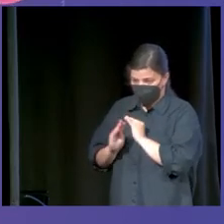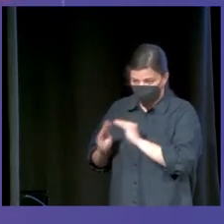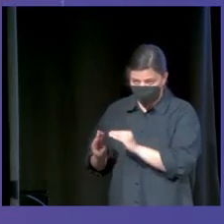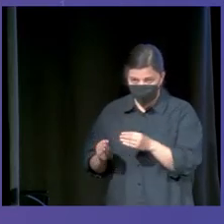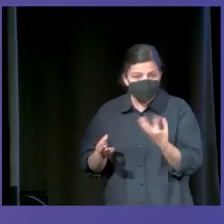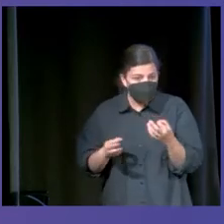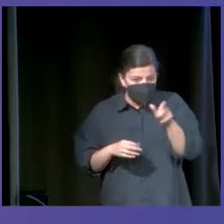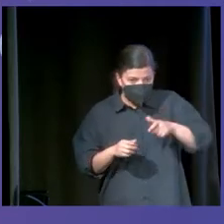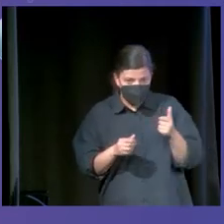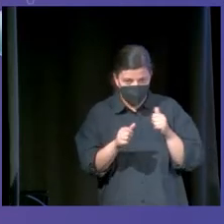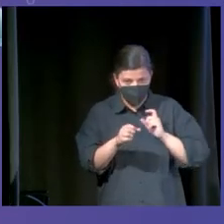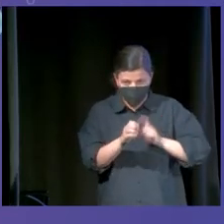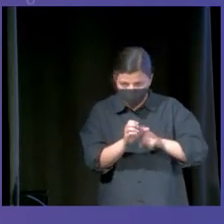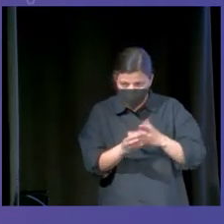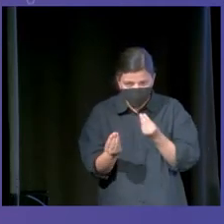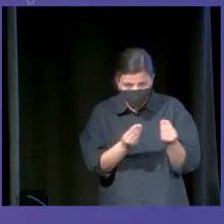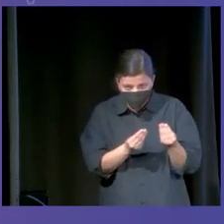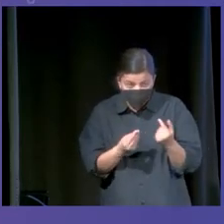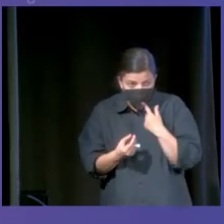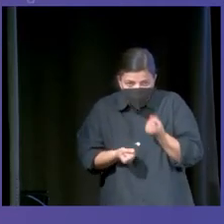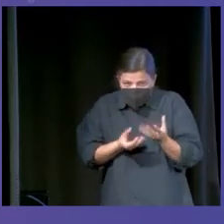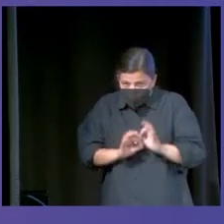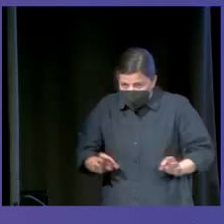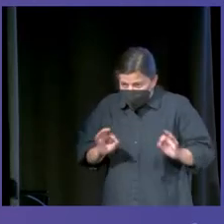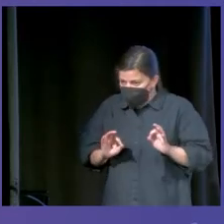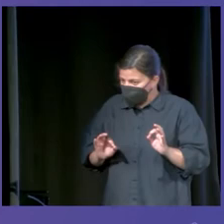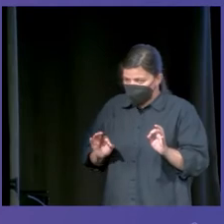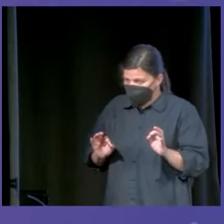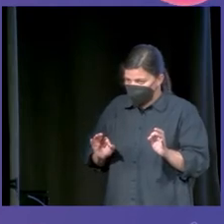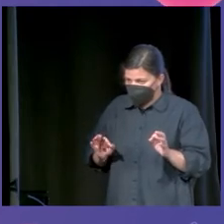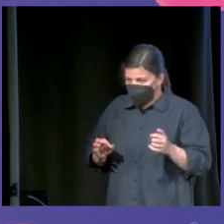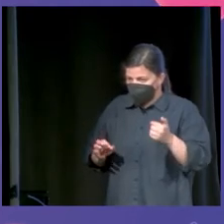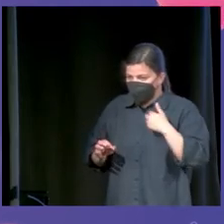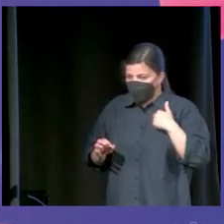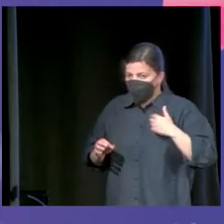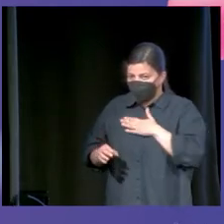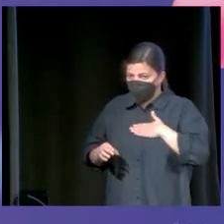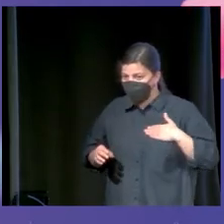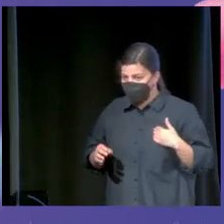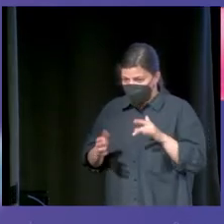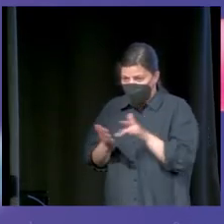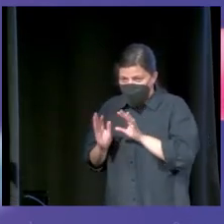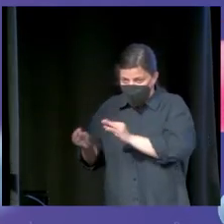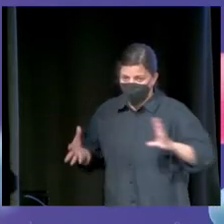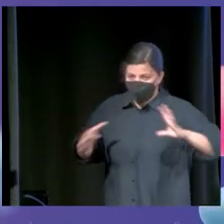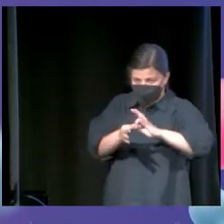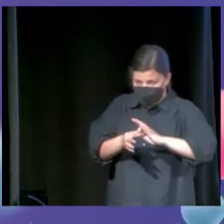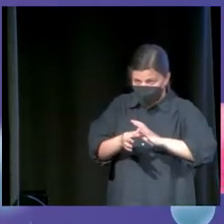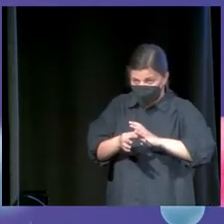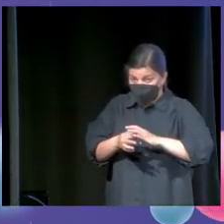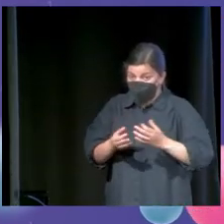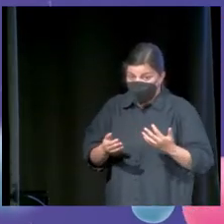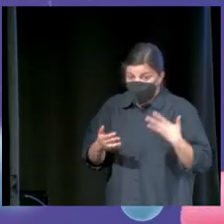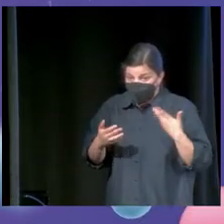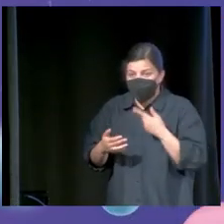que te sigue mucha gente. Y yo, bueno, pero no lo digo a nadie. Digo, es que igual ya se han enterado. Y yo, no, no, no, no. Dices, ¿qué he hecho sincronizar tu agenda? Digo, no, ¿qué dices? Dice, y me ha salido